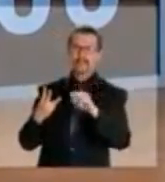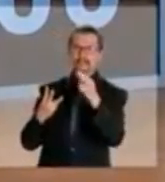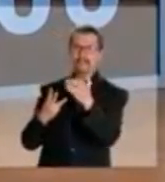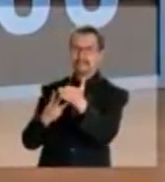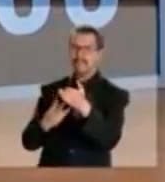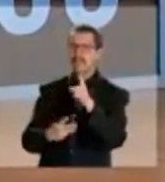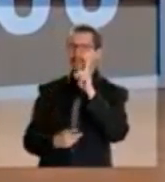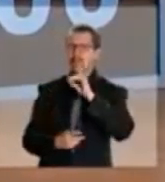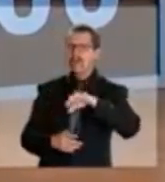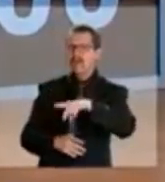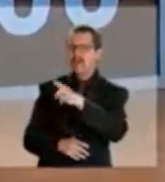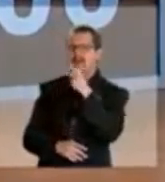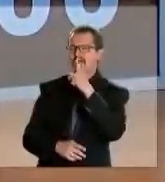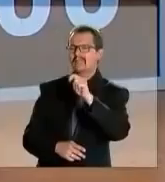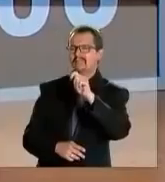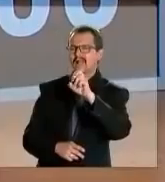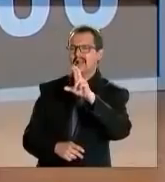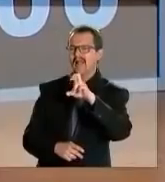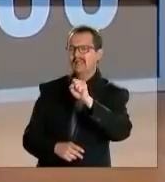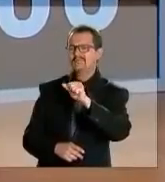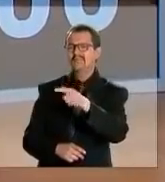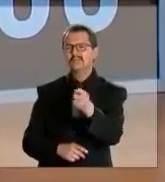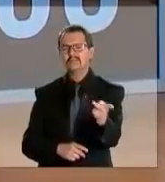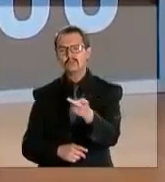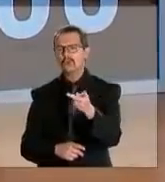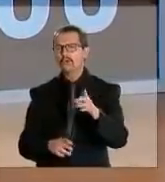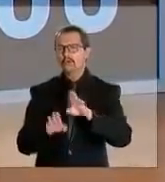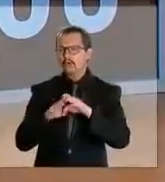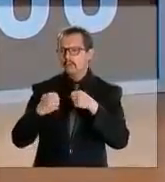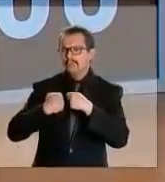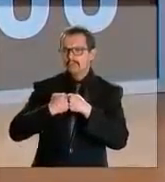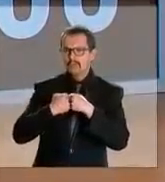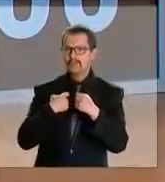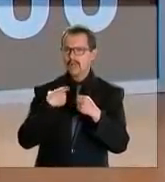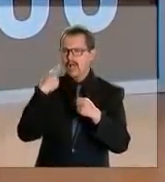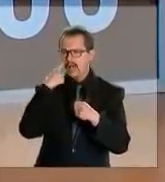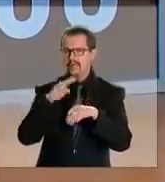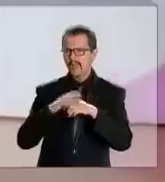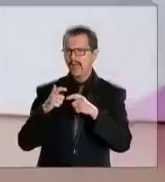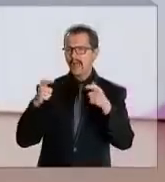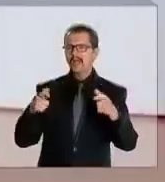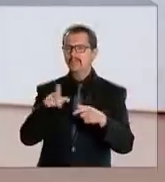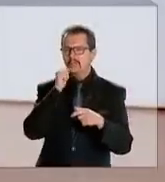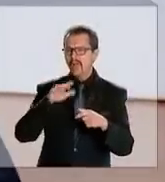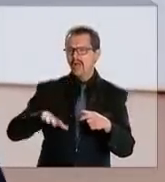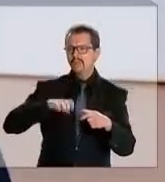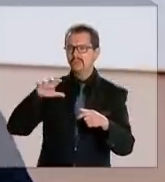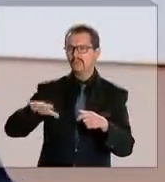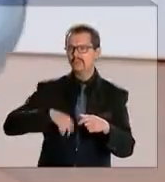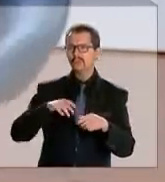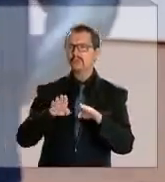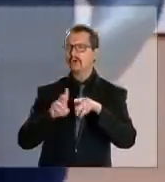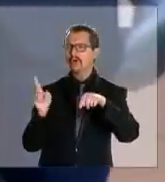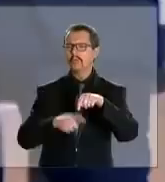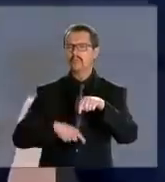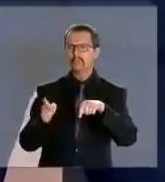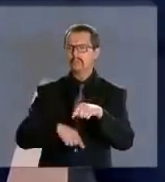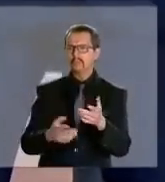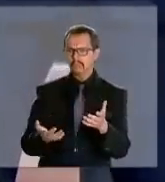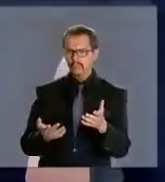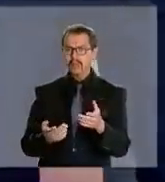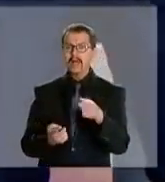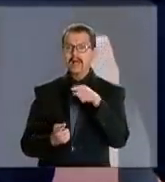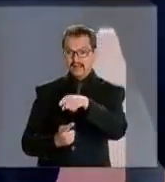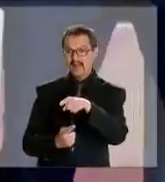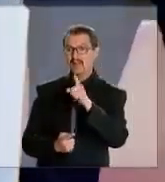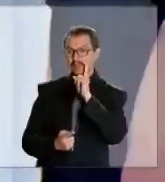abuso que se comete sobre todo en la los abusos son varios hay una canción que usted debe conocer porque es nací aquí en tijuana lo